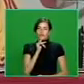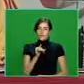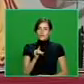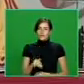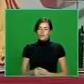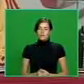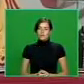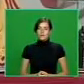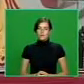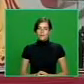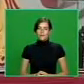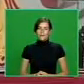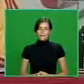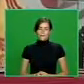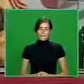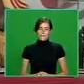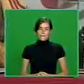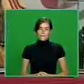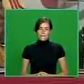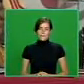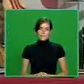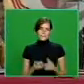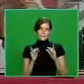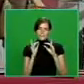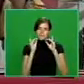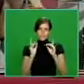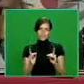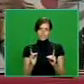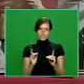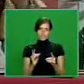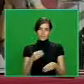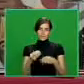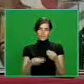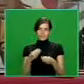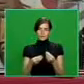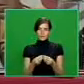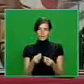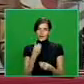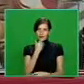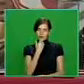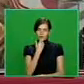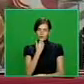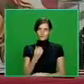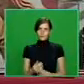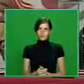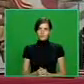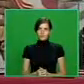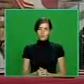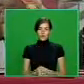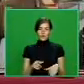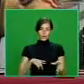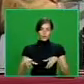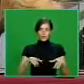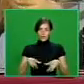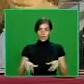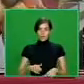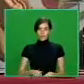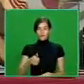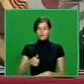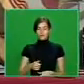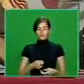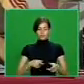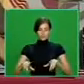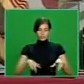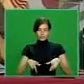anunciar bueno que he decidido conformar una instancia de coordinación más